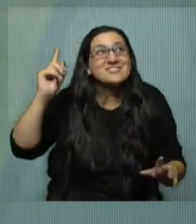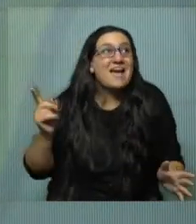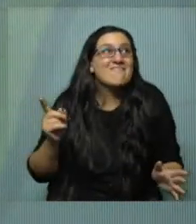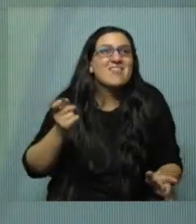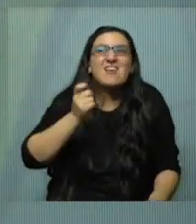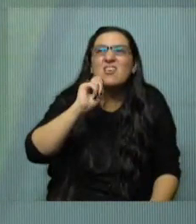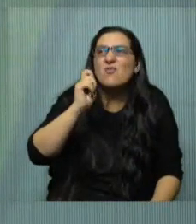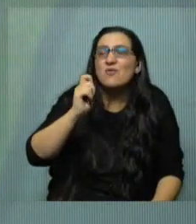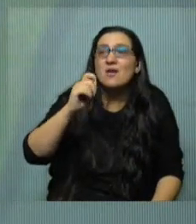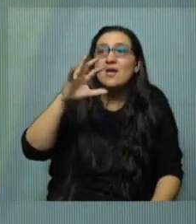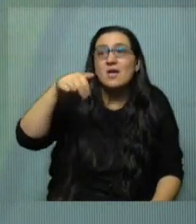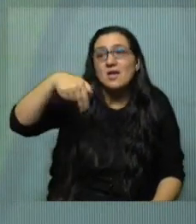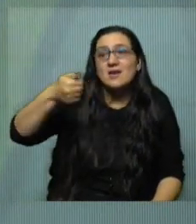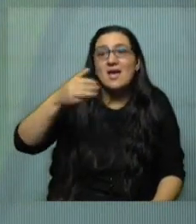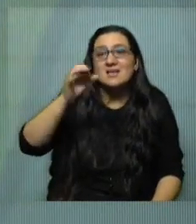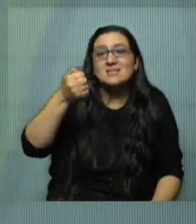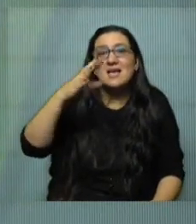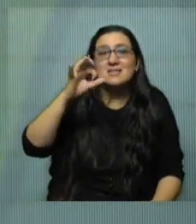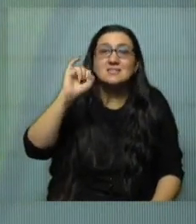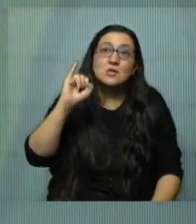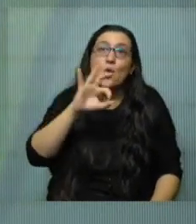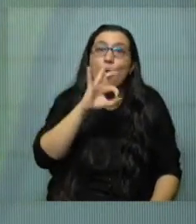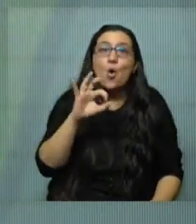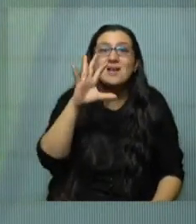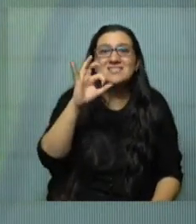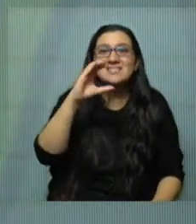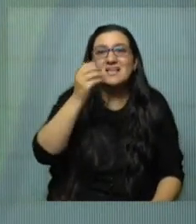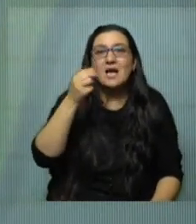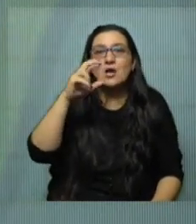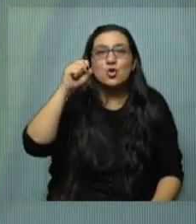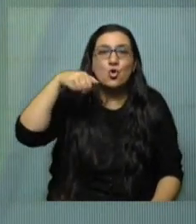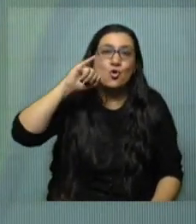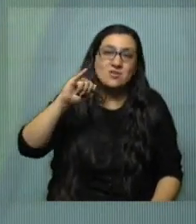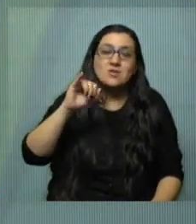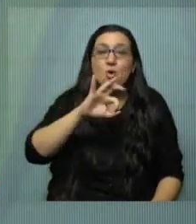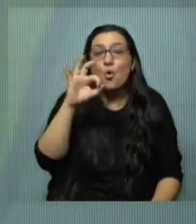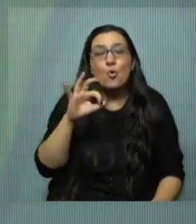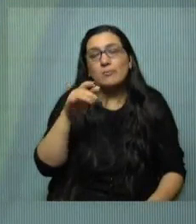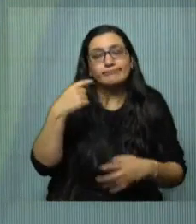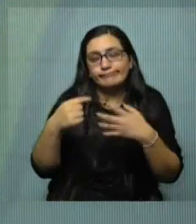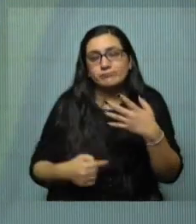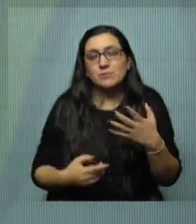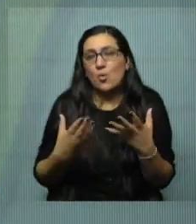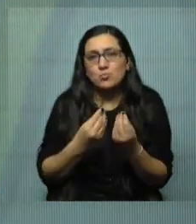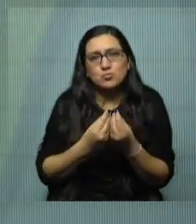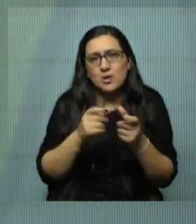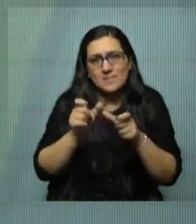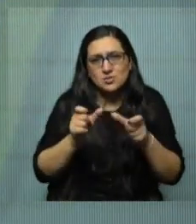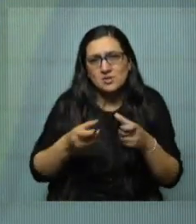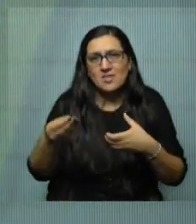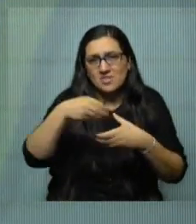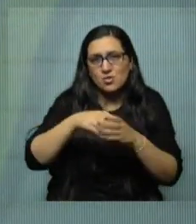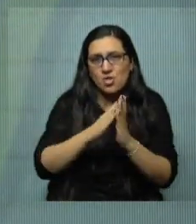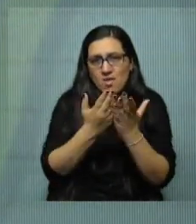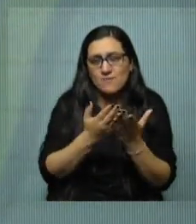ahí quién fue Nasazzi o quién fue Scarone o Obdulio mismo, o un montón de gente que está, pero bueno, me